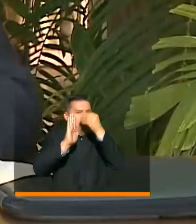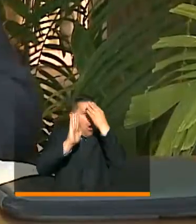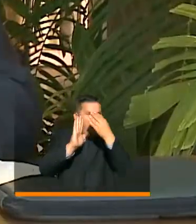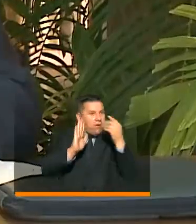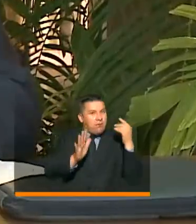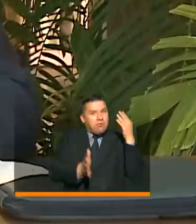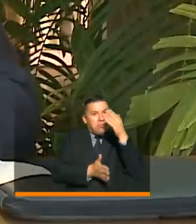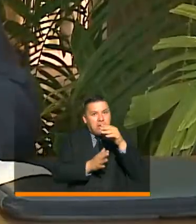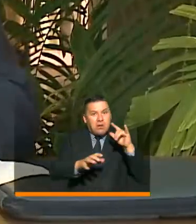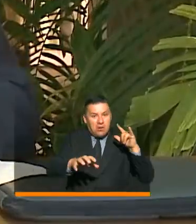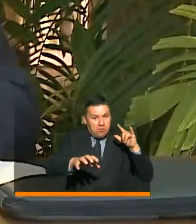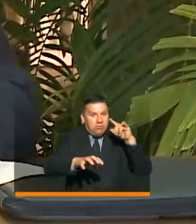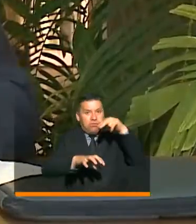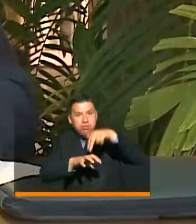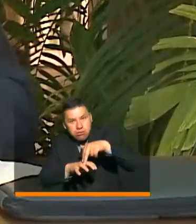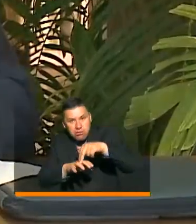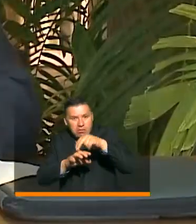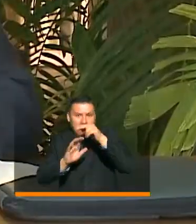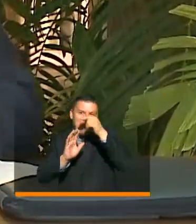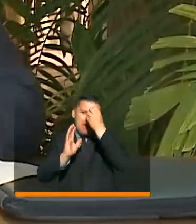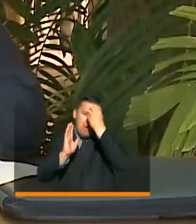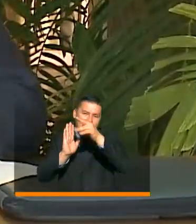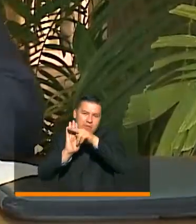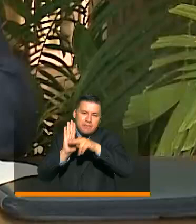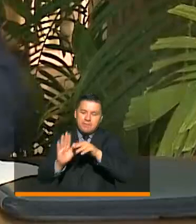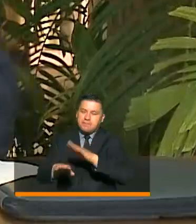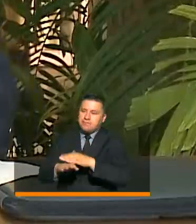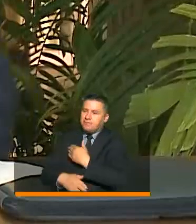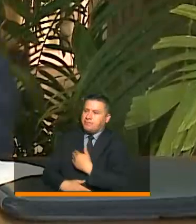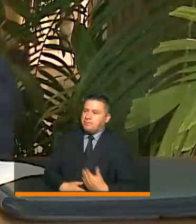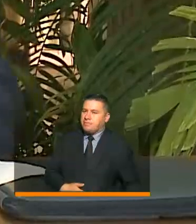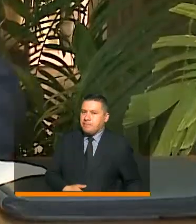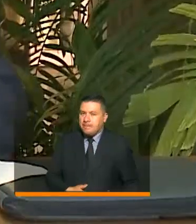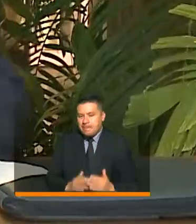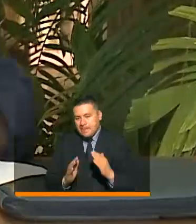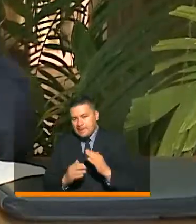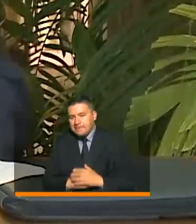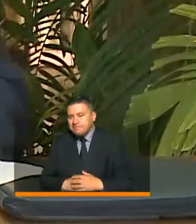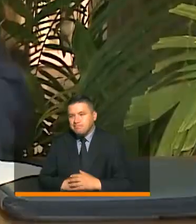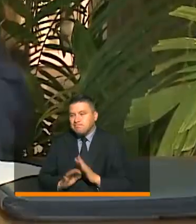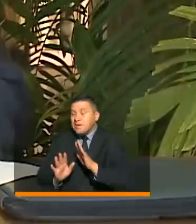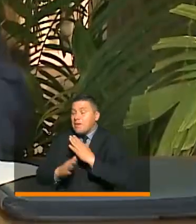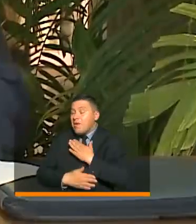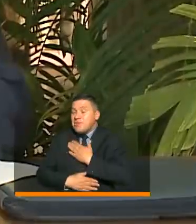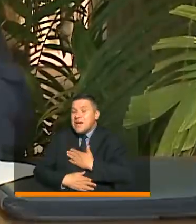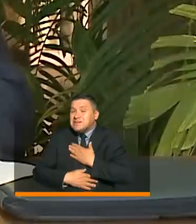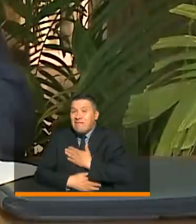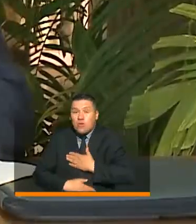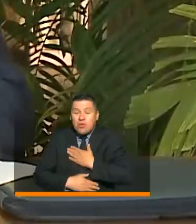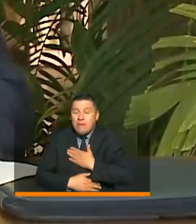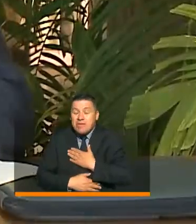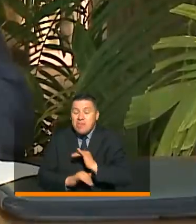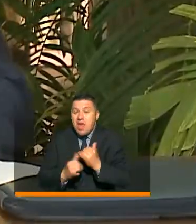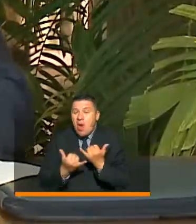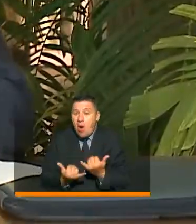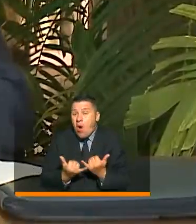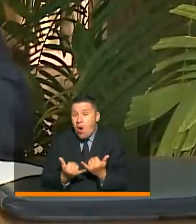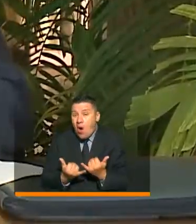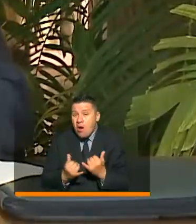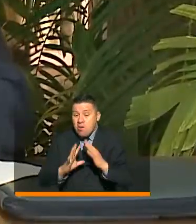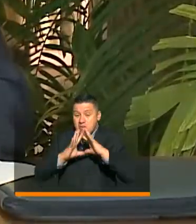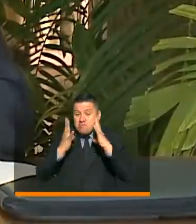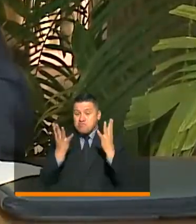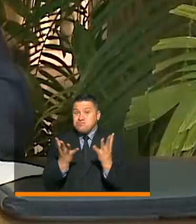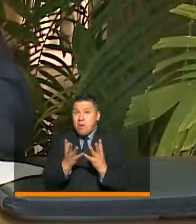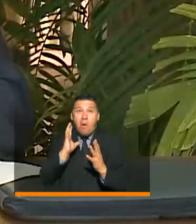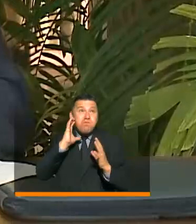y todos los protocolos. Señor presidente, y desafortunadamente hoy el mundo